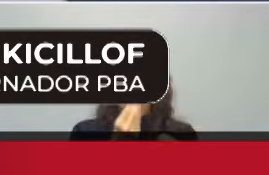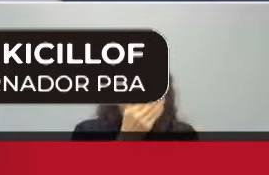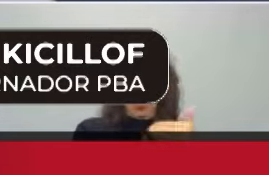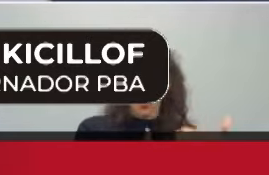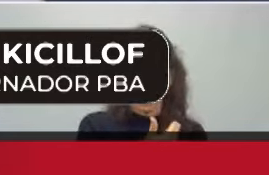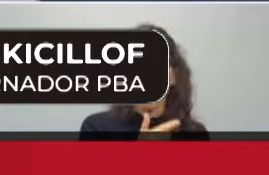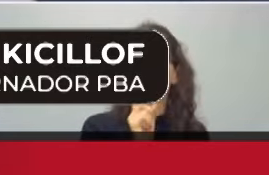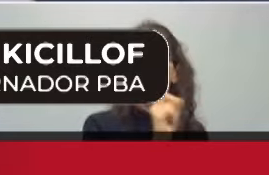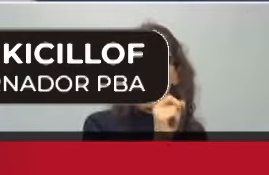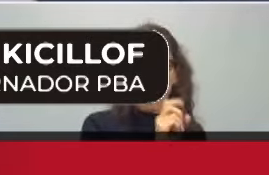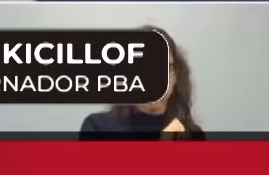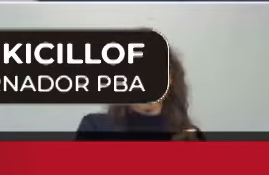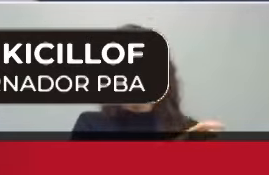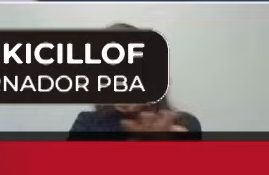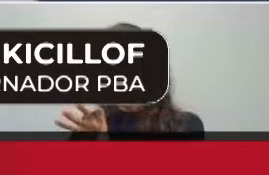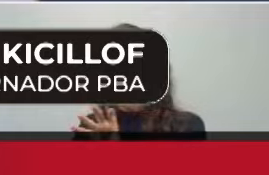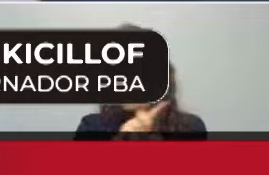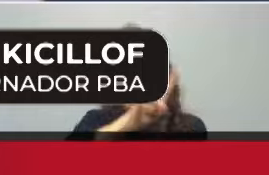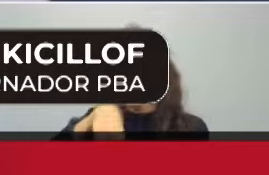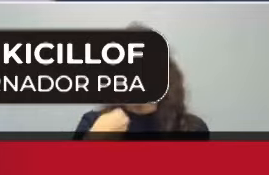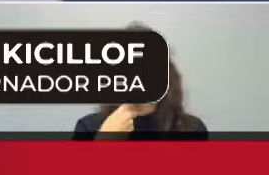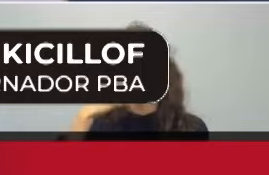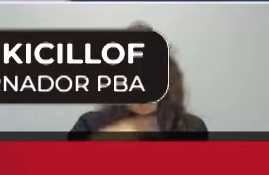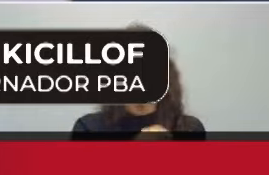que están apoyados en normativa.